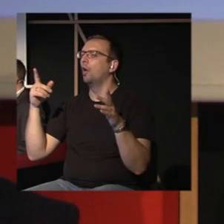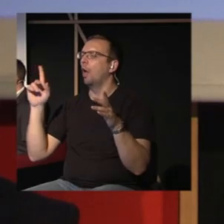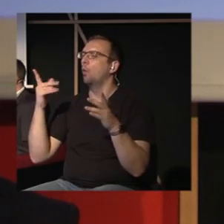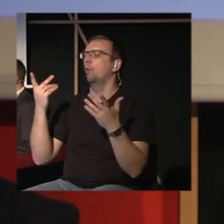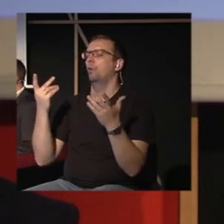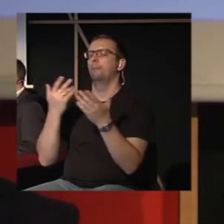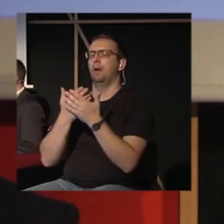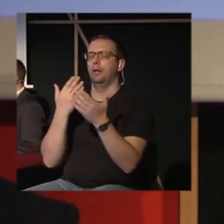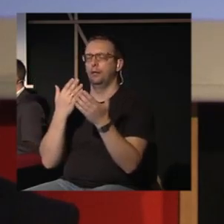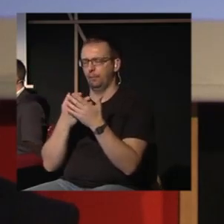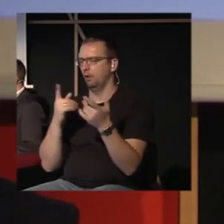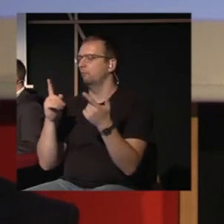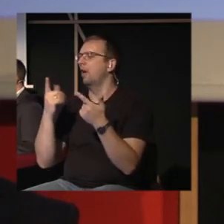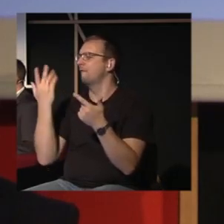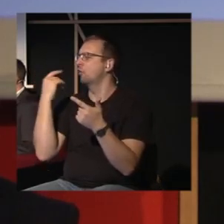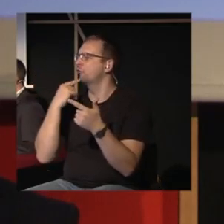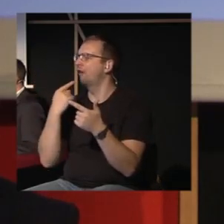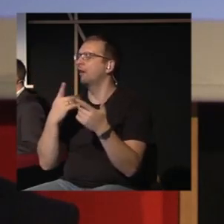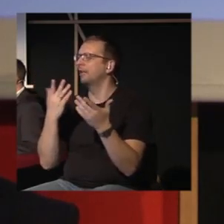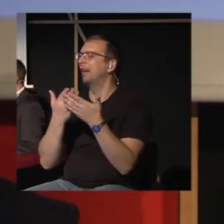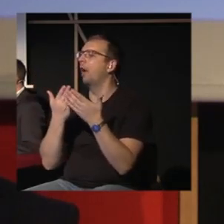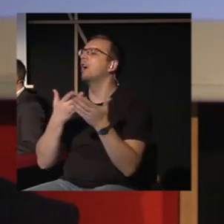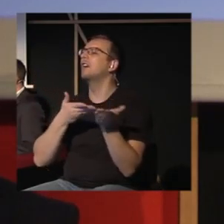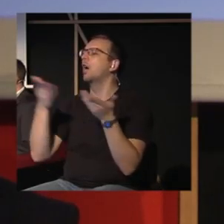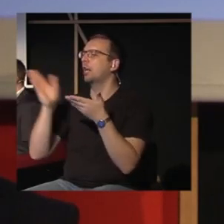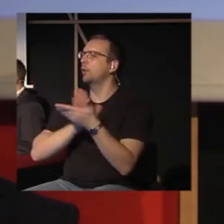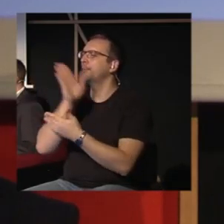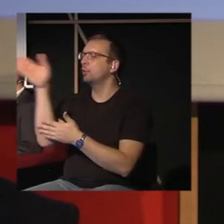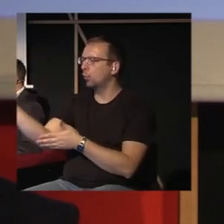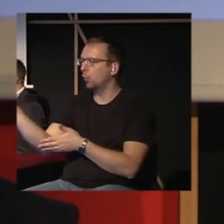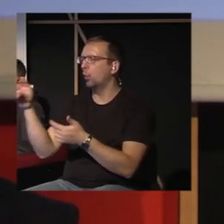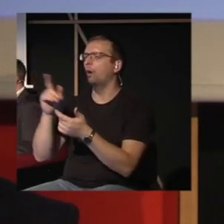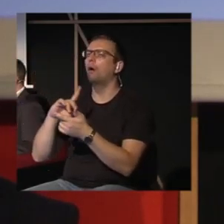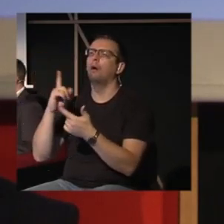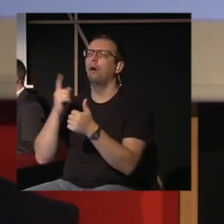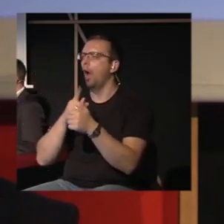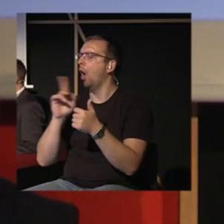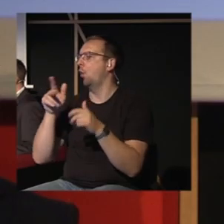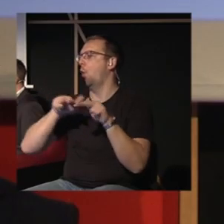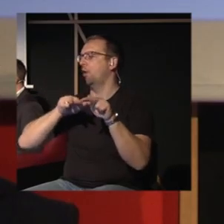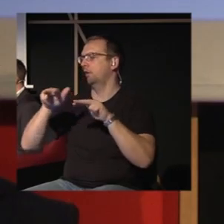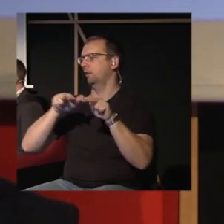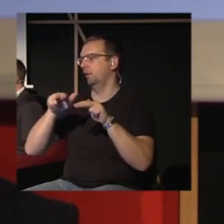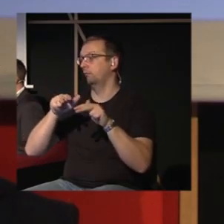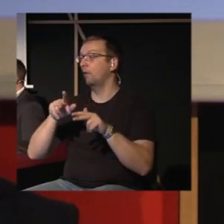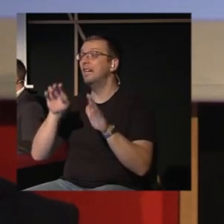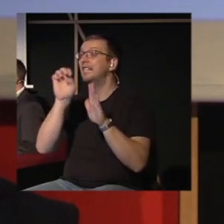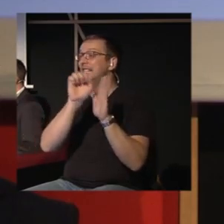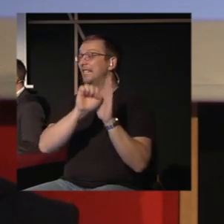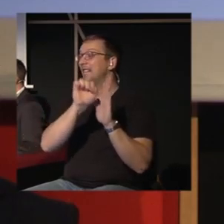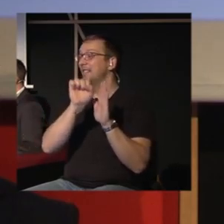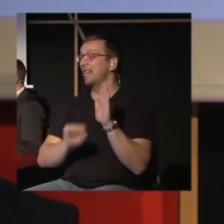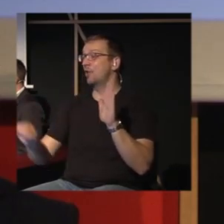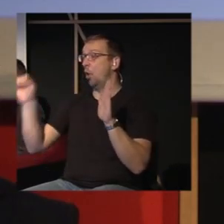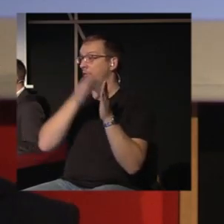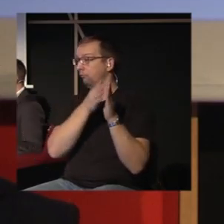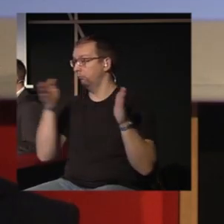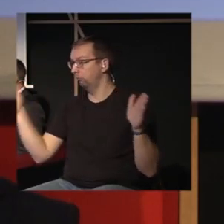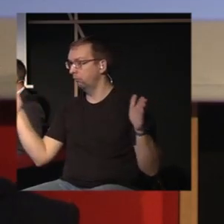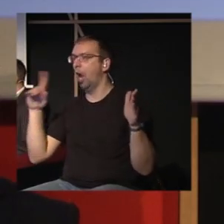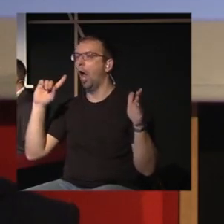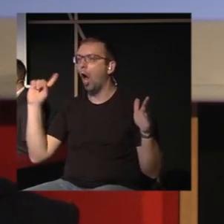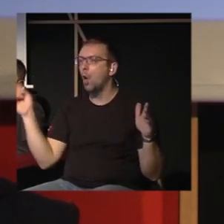temporada. Hacemos muchos actos relacionados con la discapacidad. Por ejemplo, el próximo partido que tenemos en casa, que es el 2 de